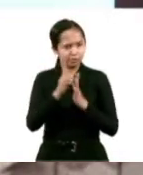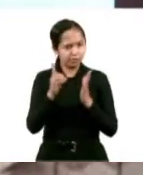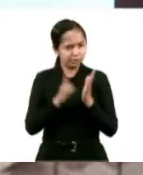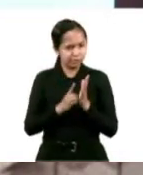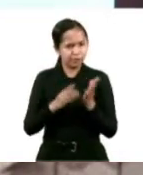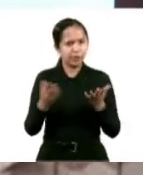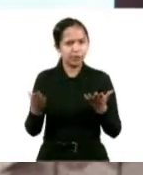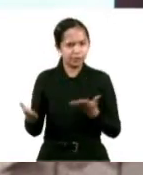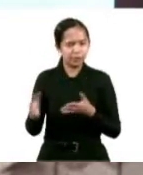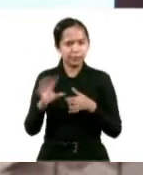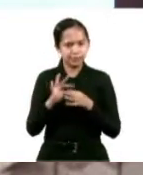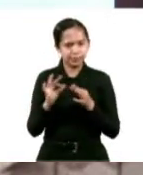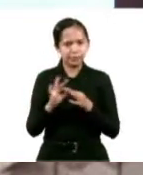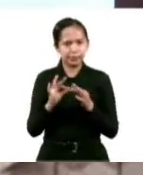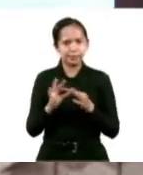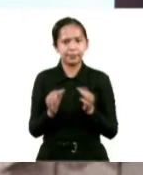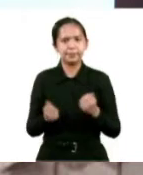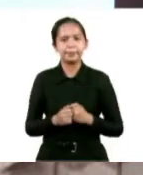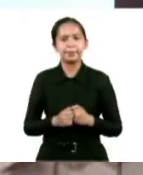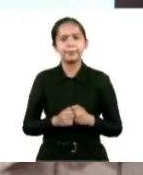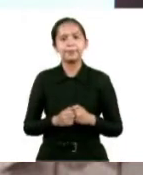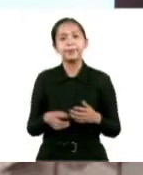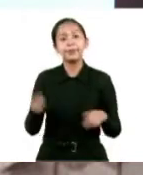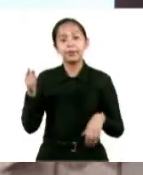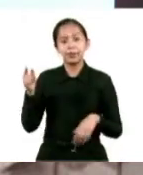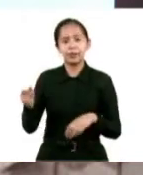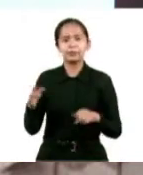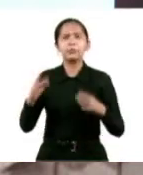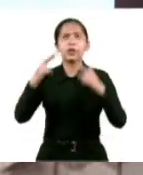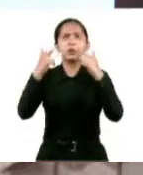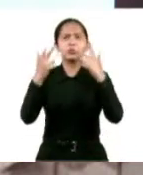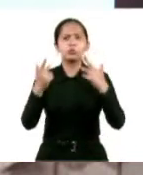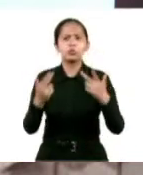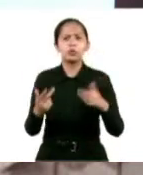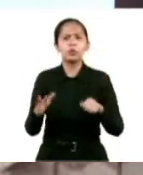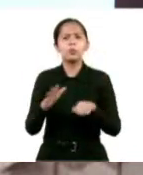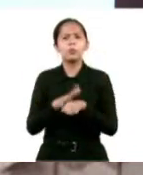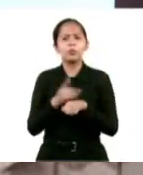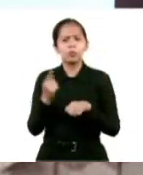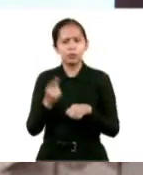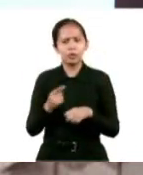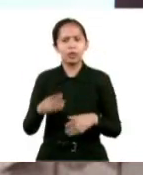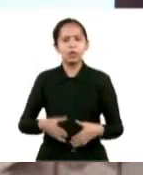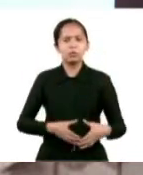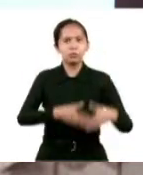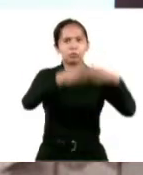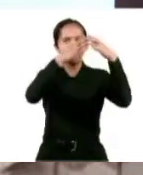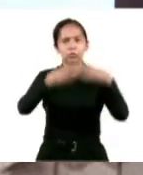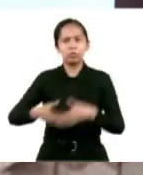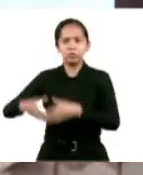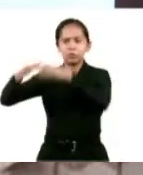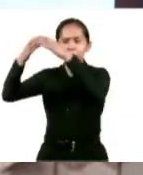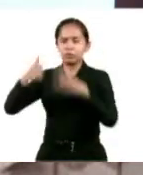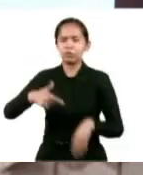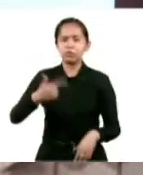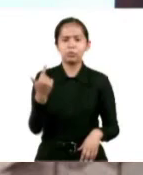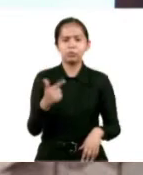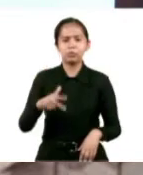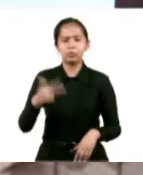Acá ya estamos en el tercer informe. Son causas del colapso del tramo elevado entre las columnas 12 y 13 de la línea 12 del